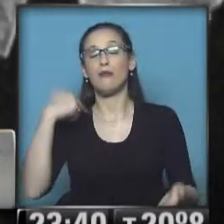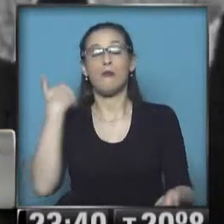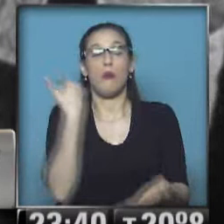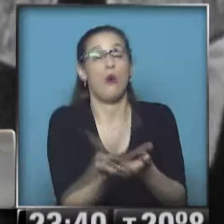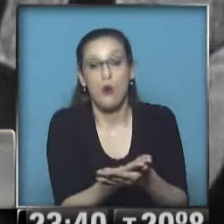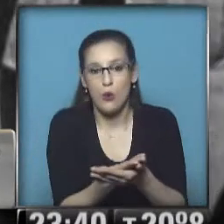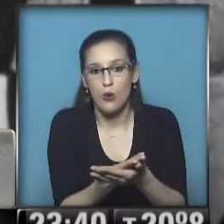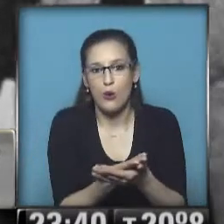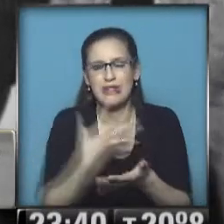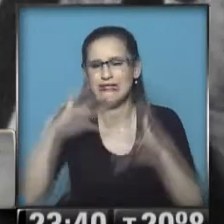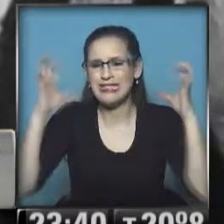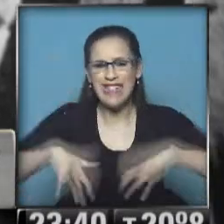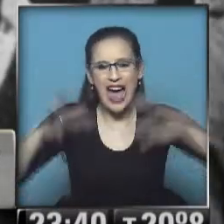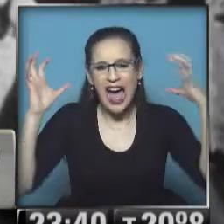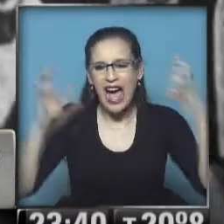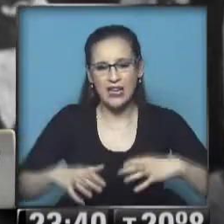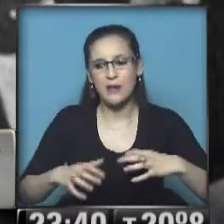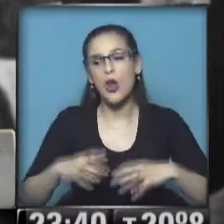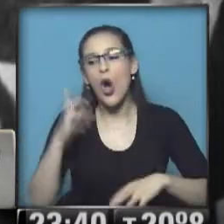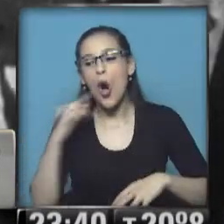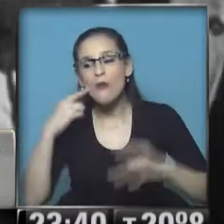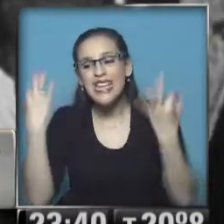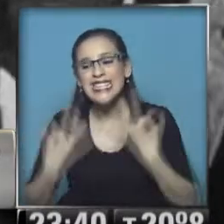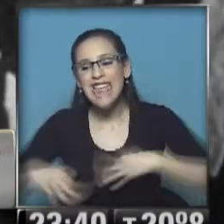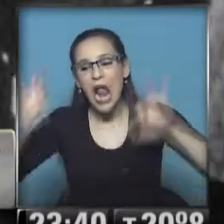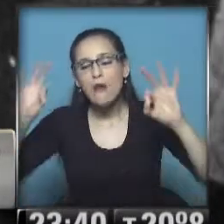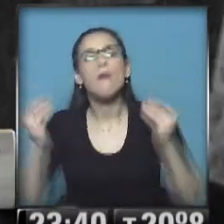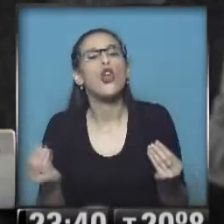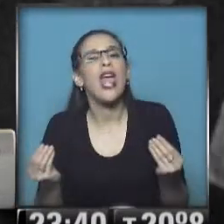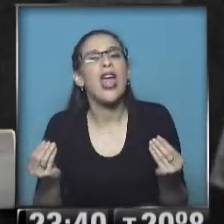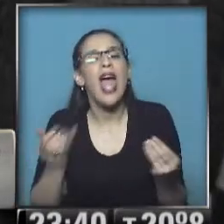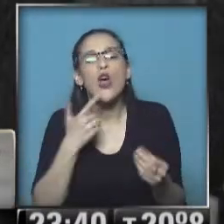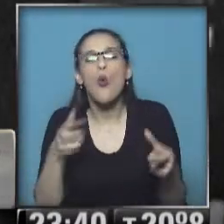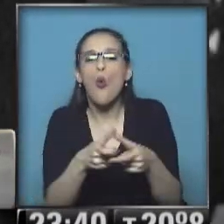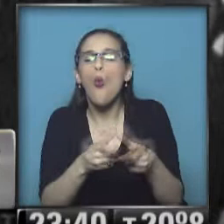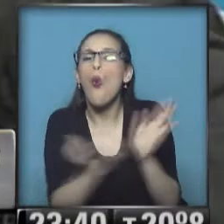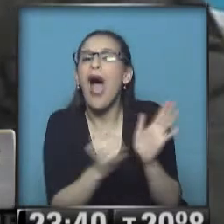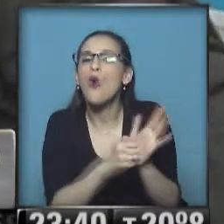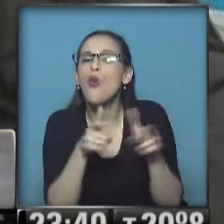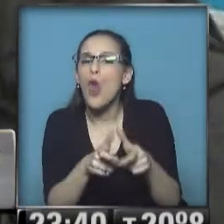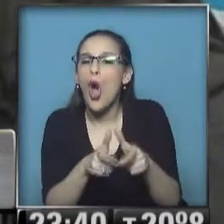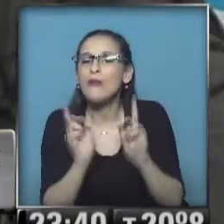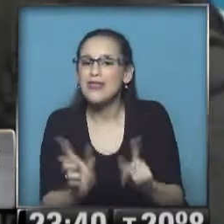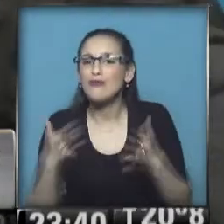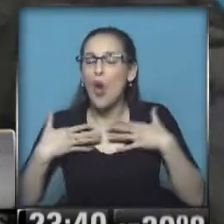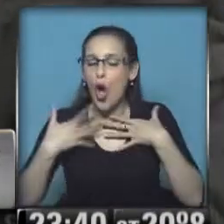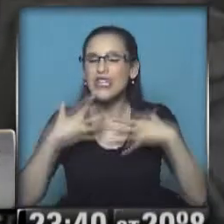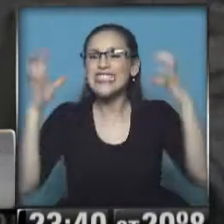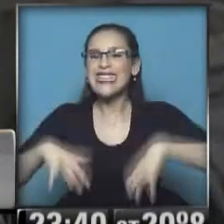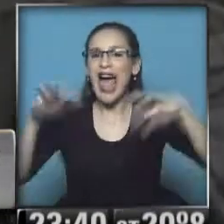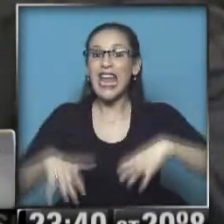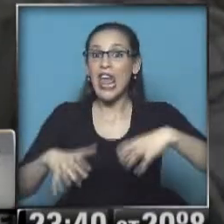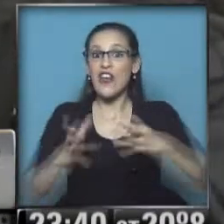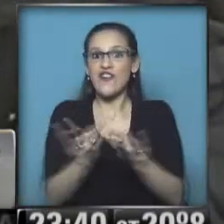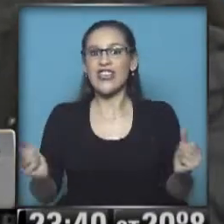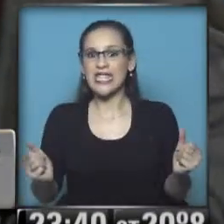desvanecido y sangrando, pero él se salva porque se le arma un coágulo justo en ese lugar, entonces dejó de sangrar y se hace